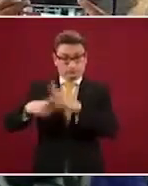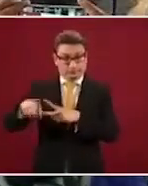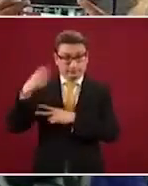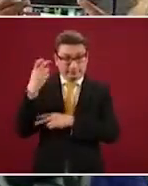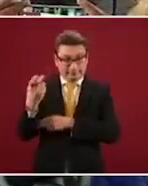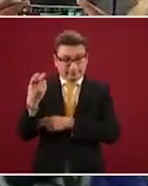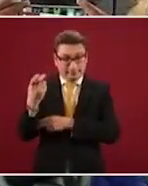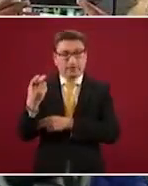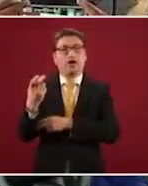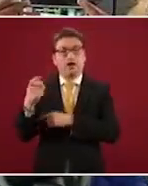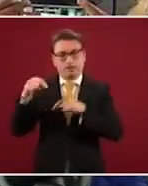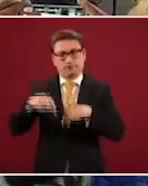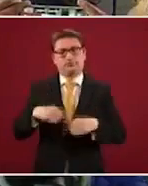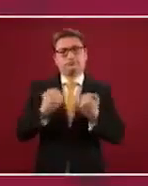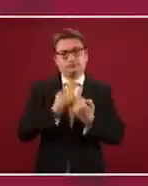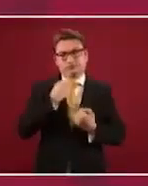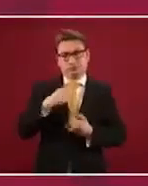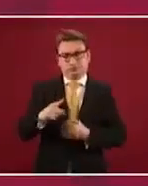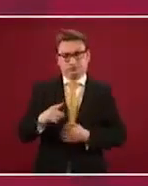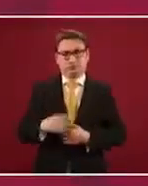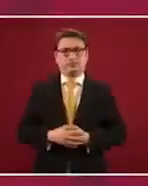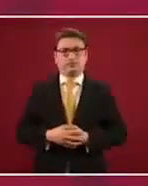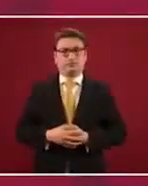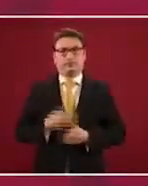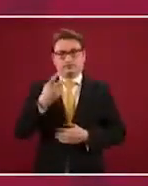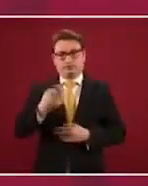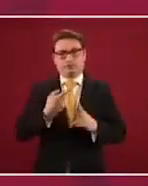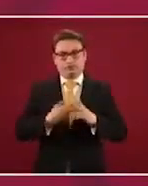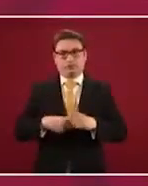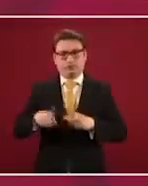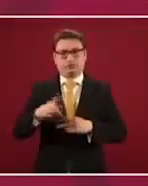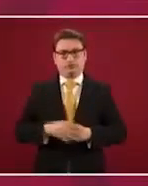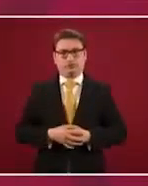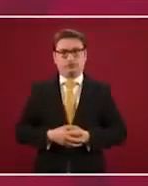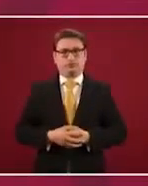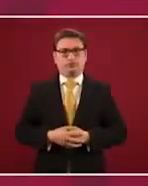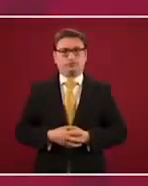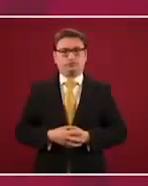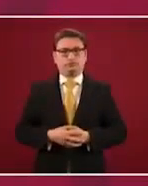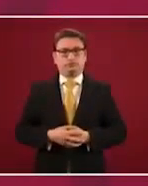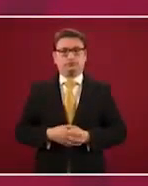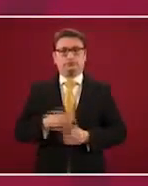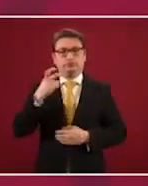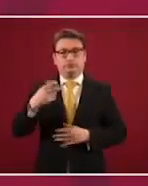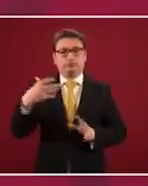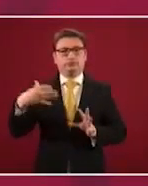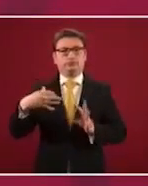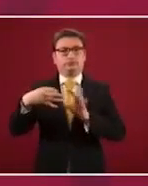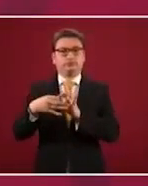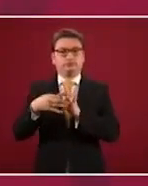A partir de ahí se aplica la unidad